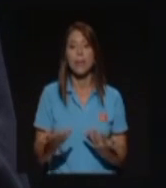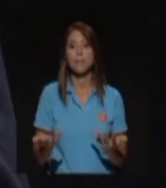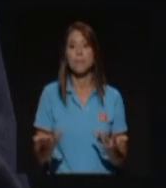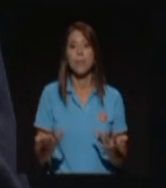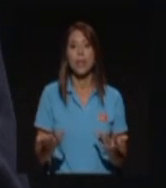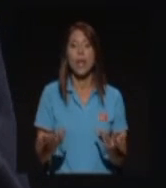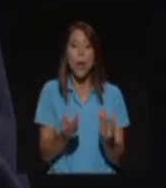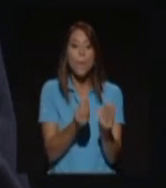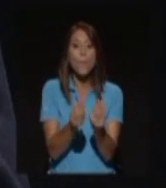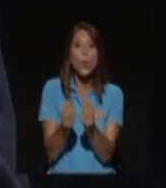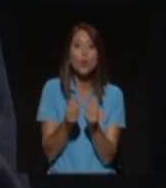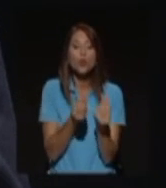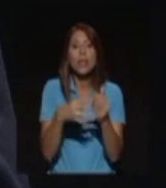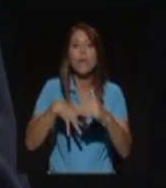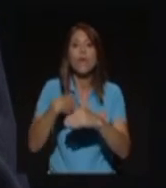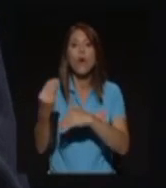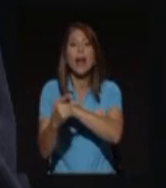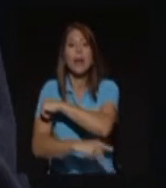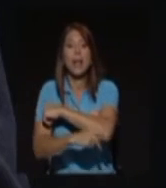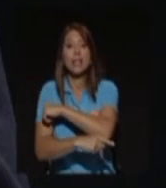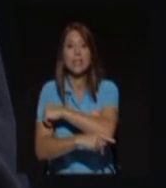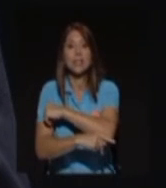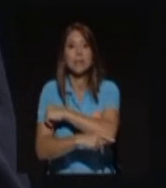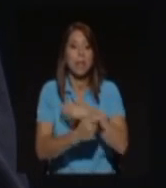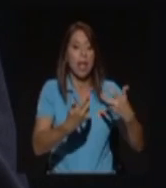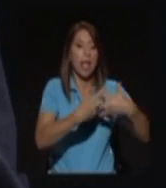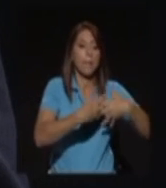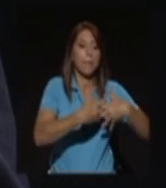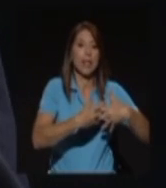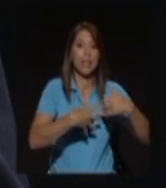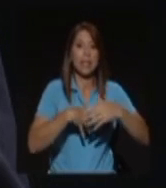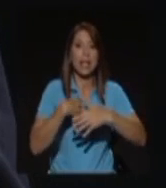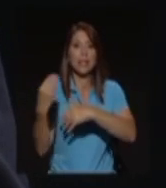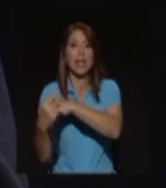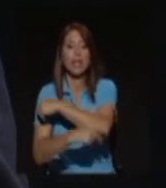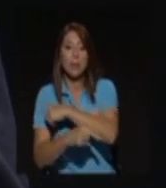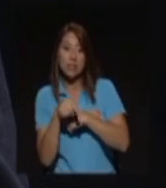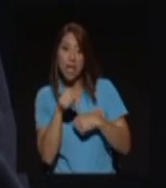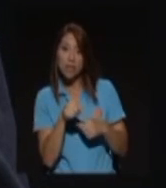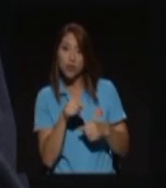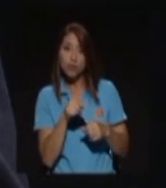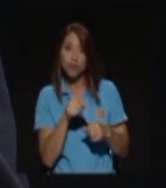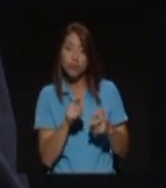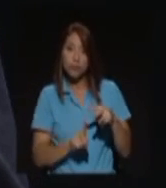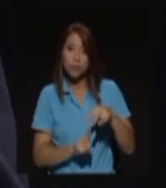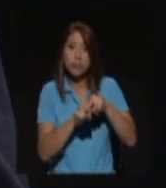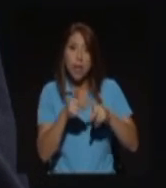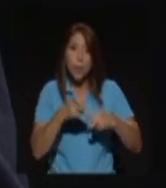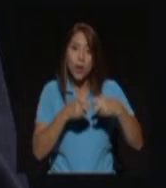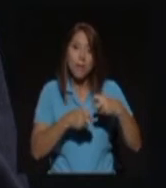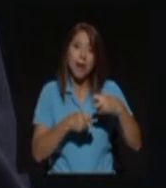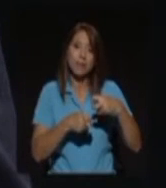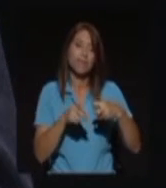el producir fuera del país, que empresas se trasladen fuera del país, es la causante del problema, está lejos de